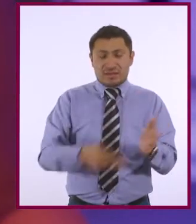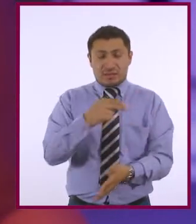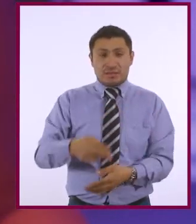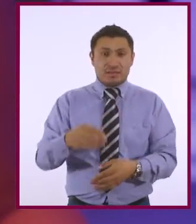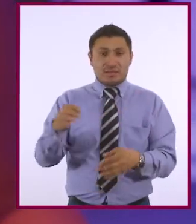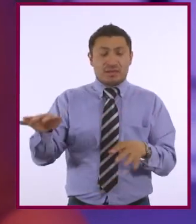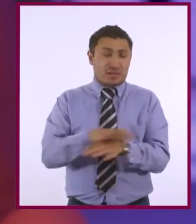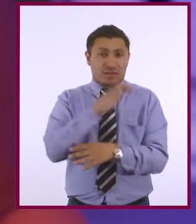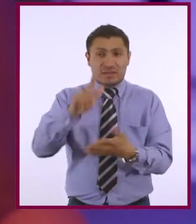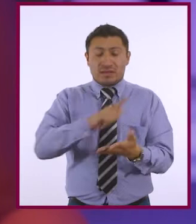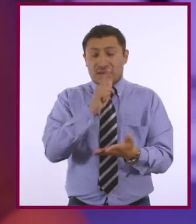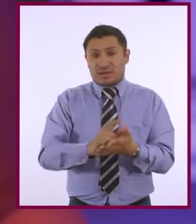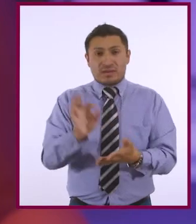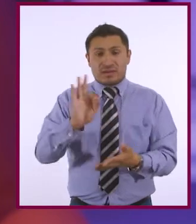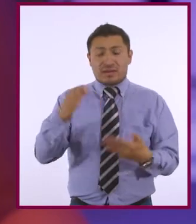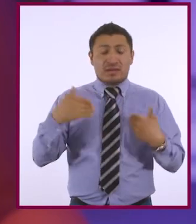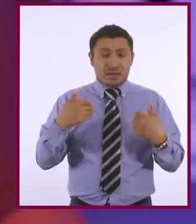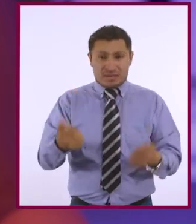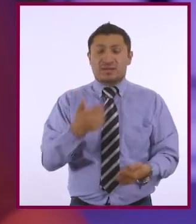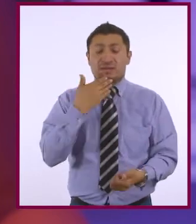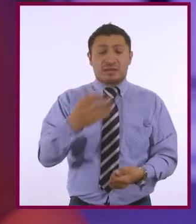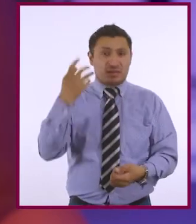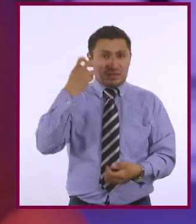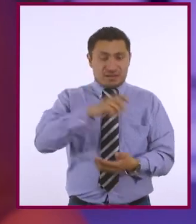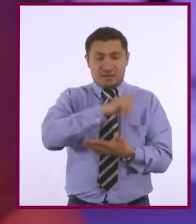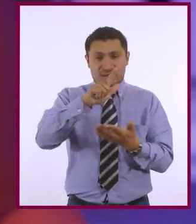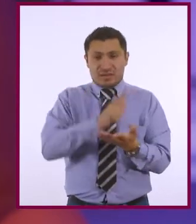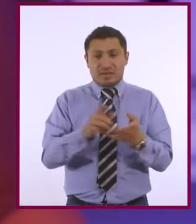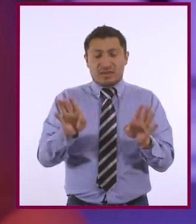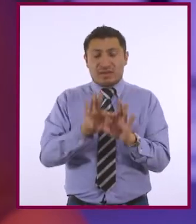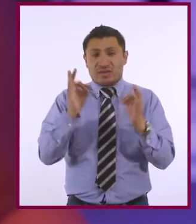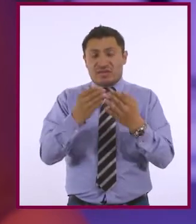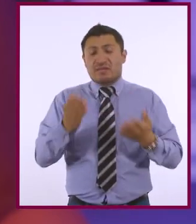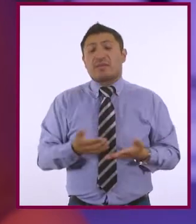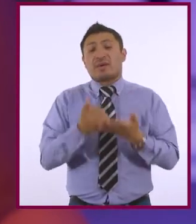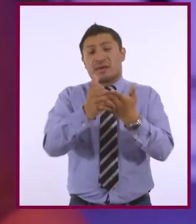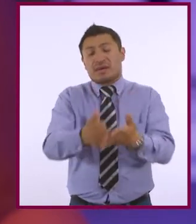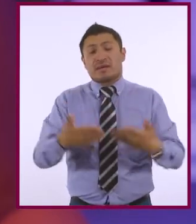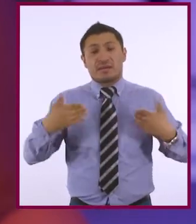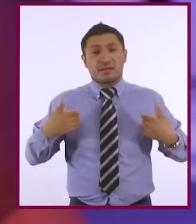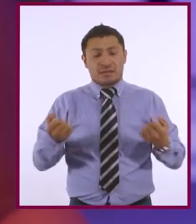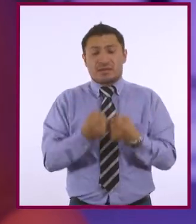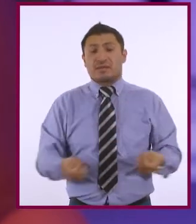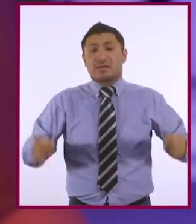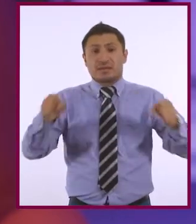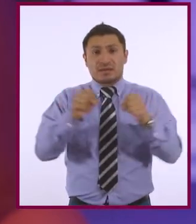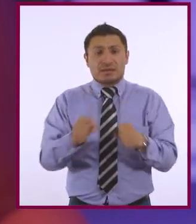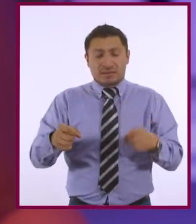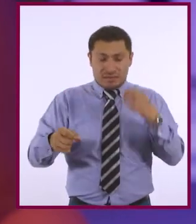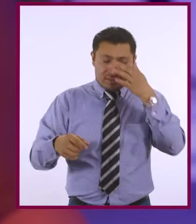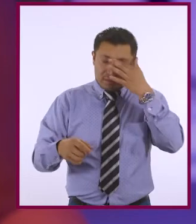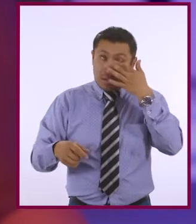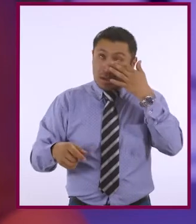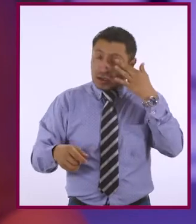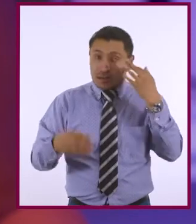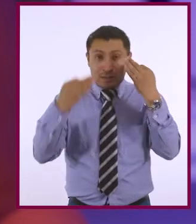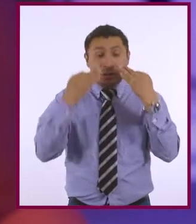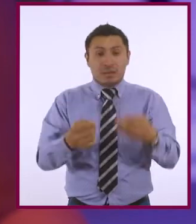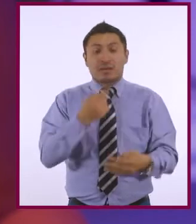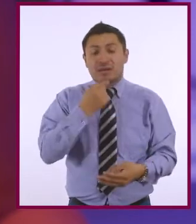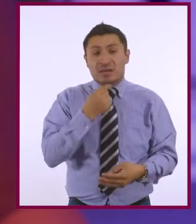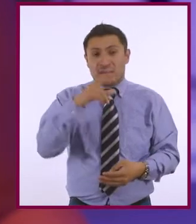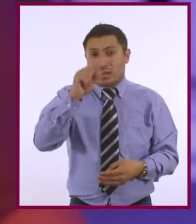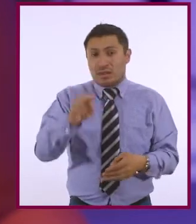y si entiendo bien, esta ley es una manera de incentivar a la sociedad para que nos demos cuenta de que las y los niños no se vuelven mejores